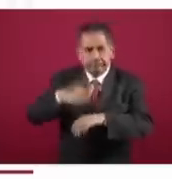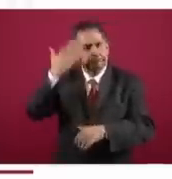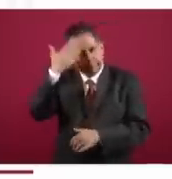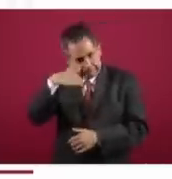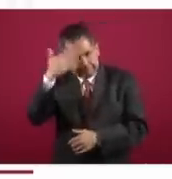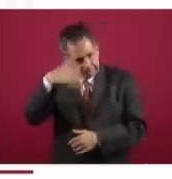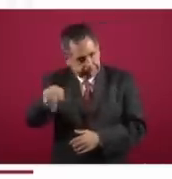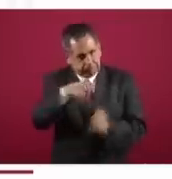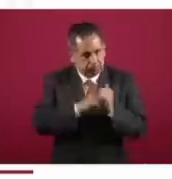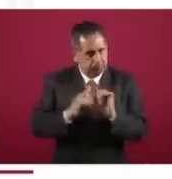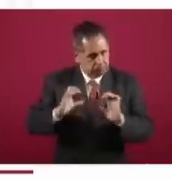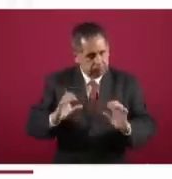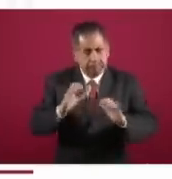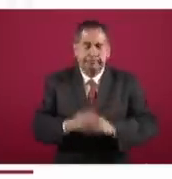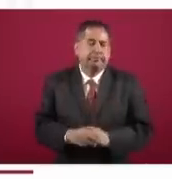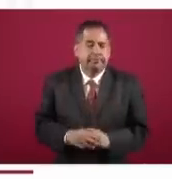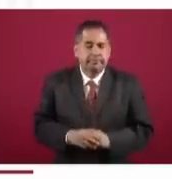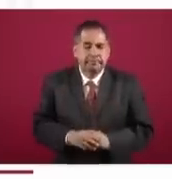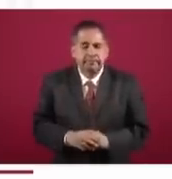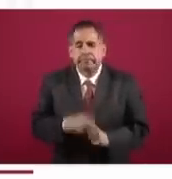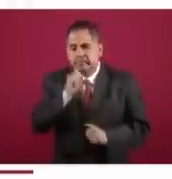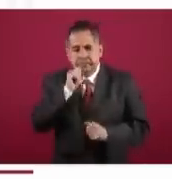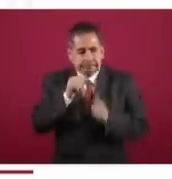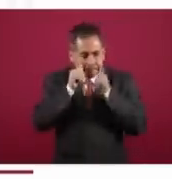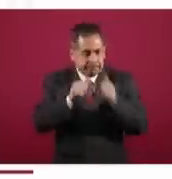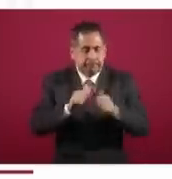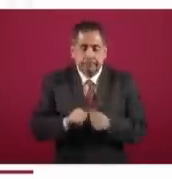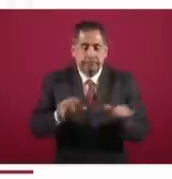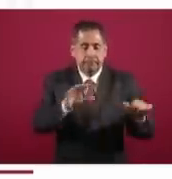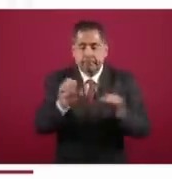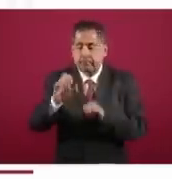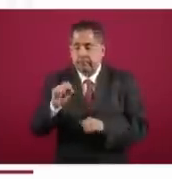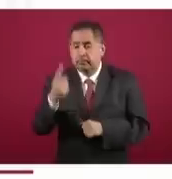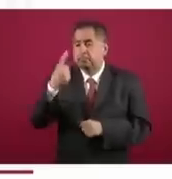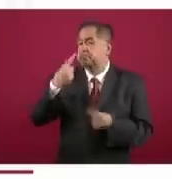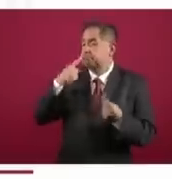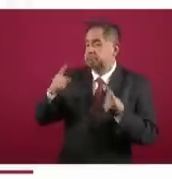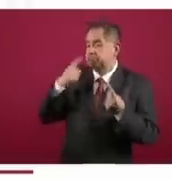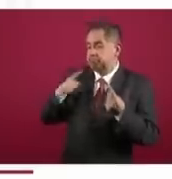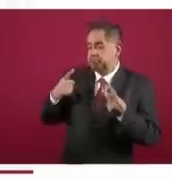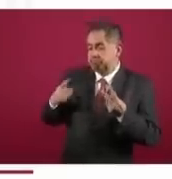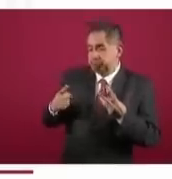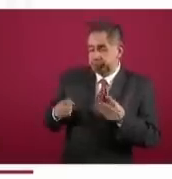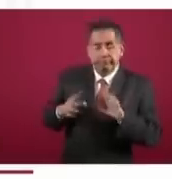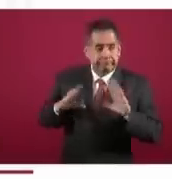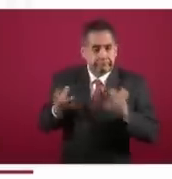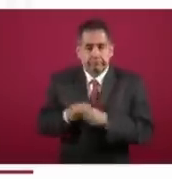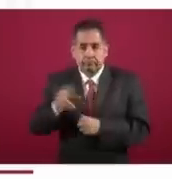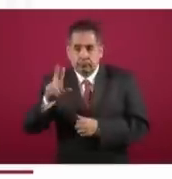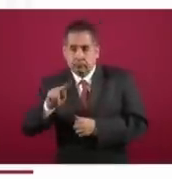e inteligentes. Se atendieron también 661 reclamaciones, de las cuales el